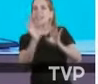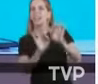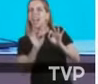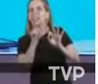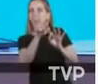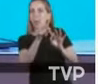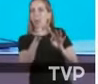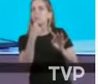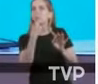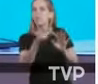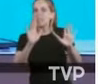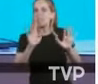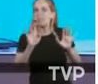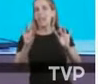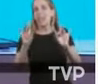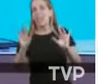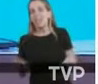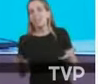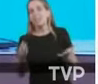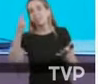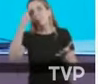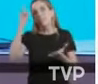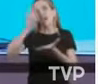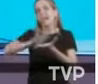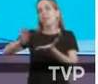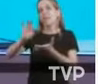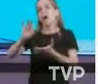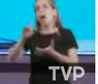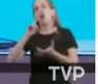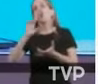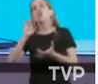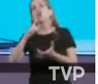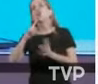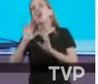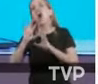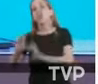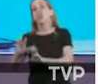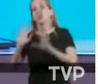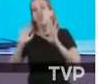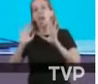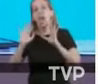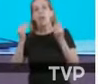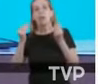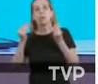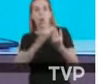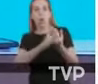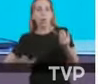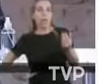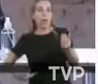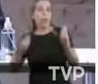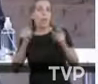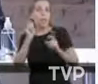planteás. Es muy difícil considerar deuda odiosa a la deuda que ha tomado un gobierno elegido